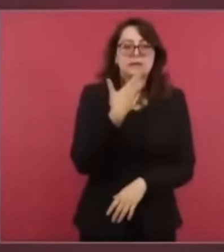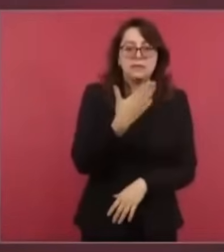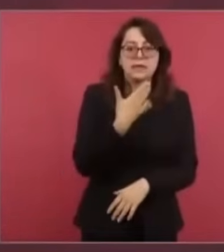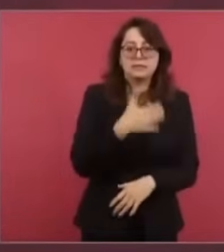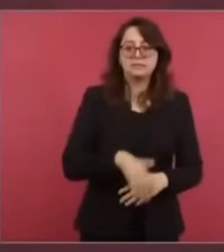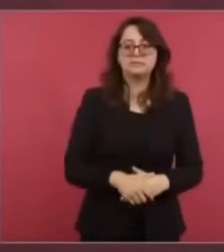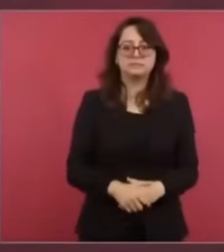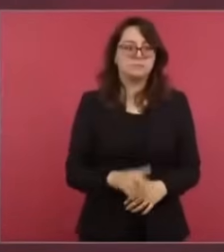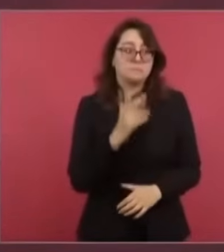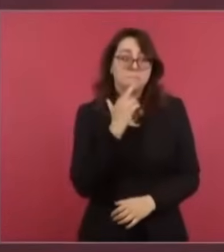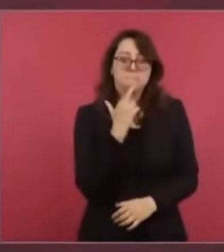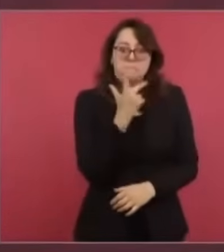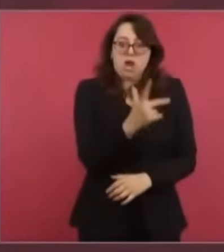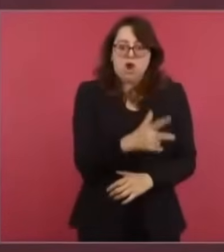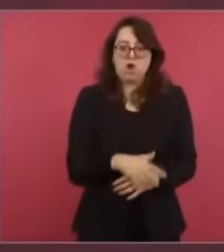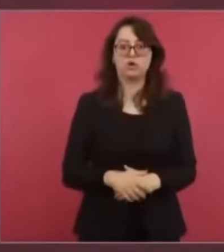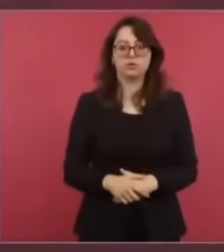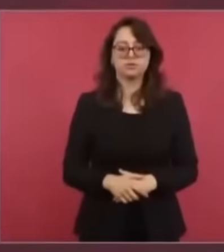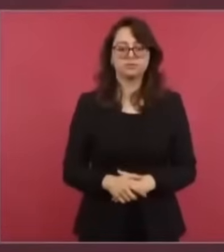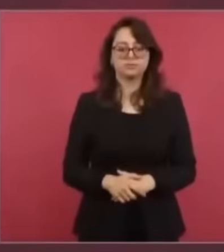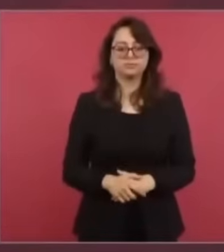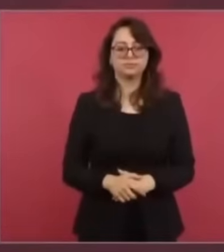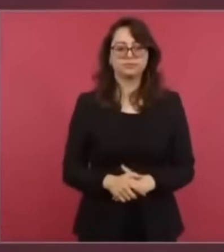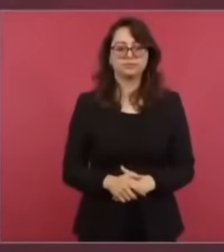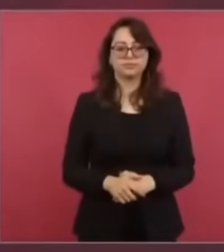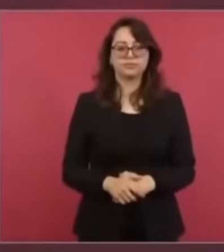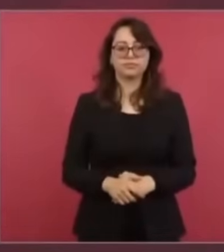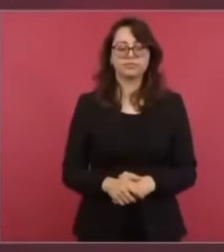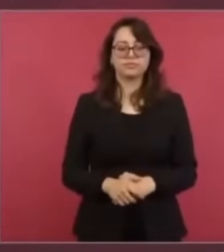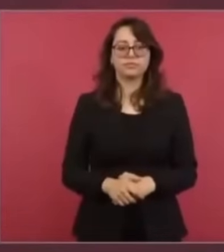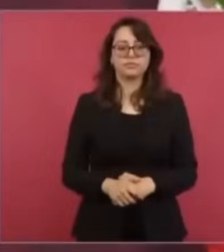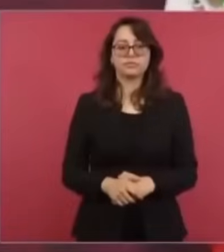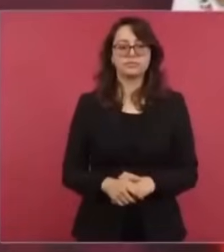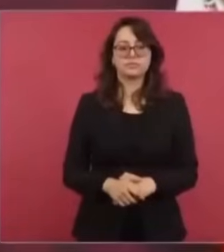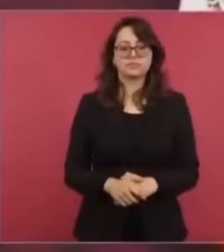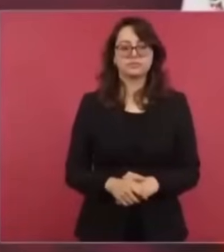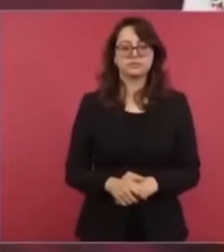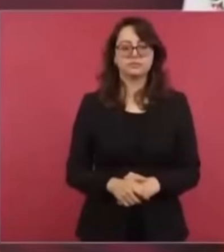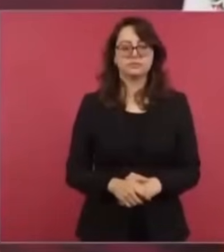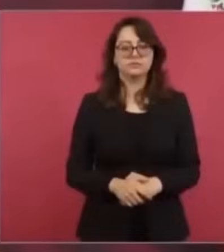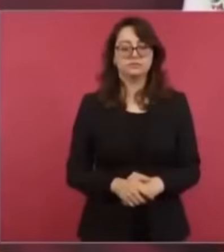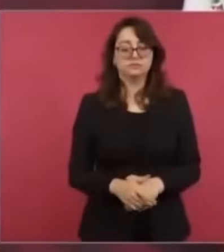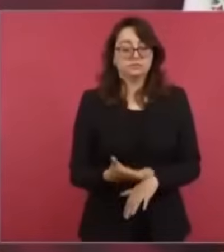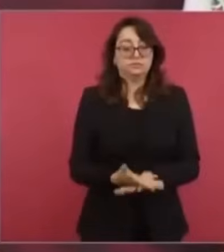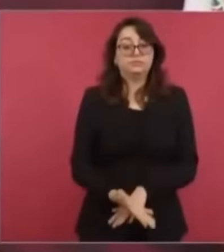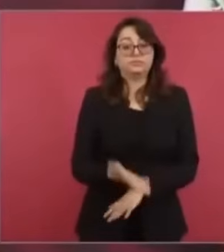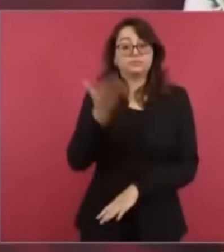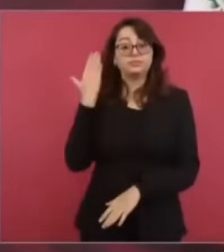rogaba de que se terminara el periodo ordinario